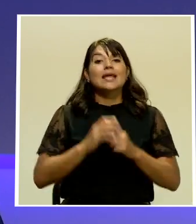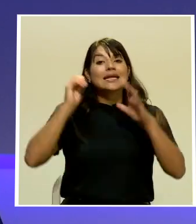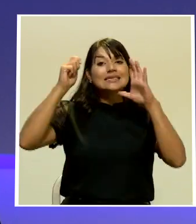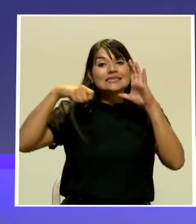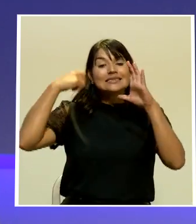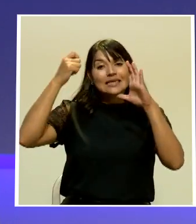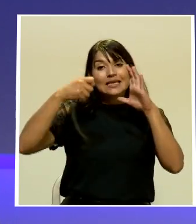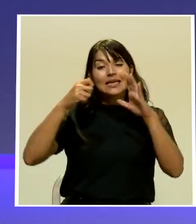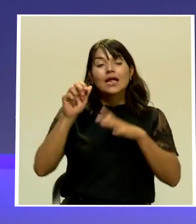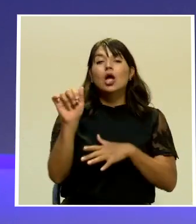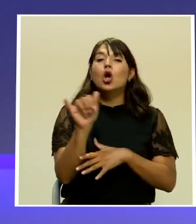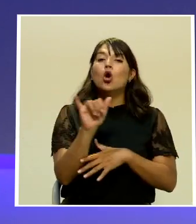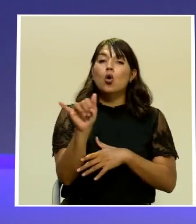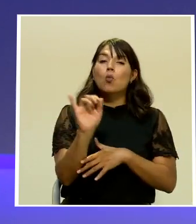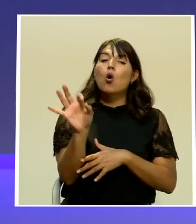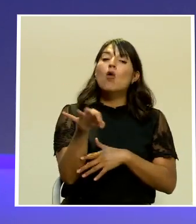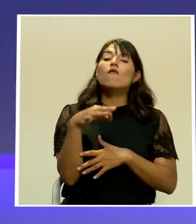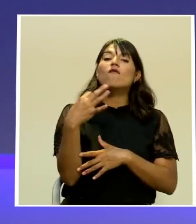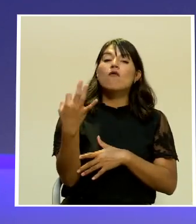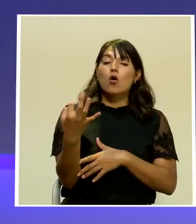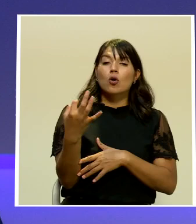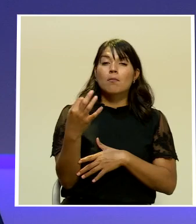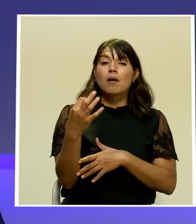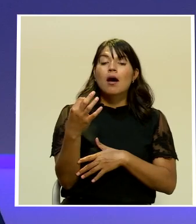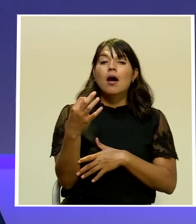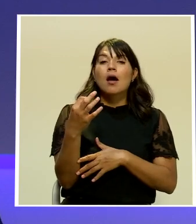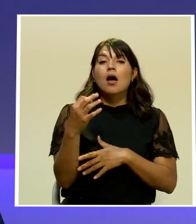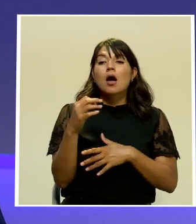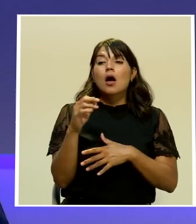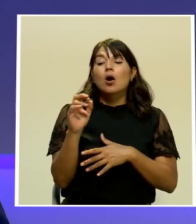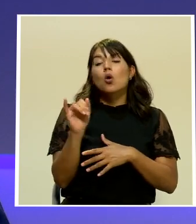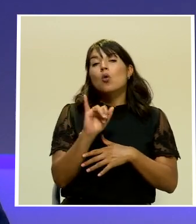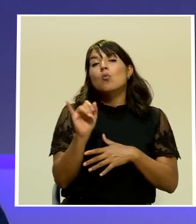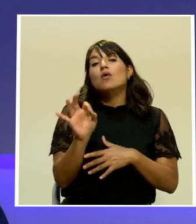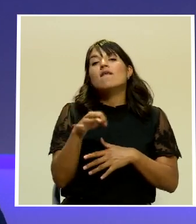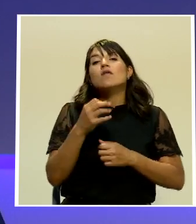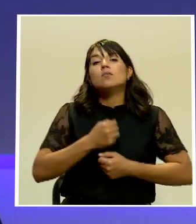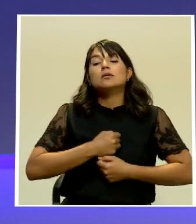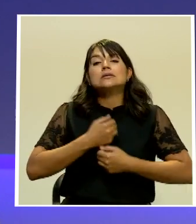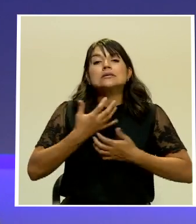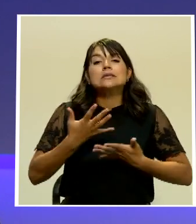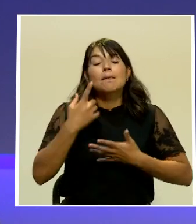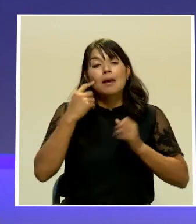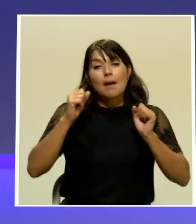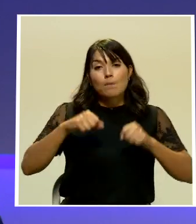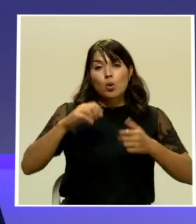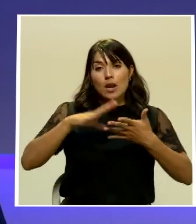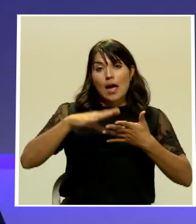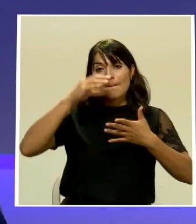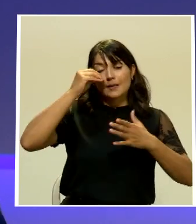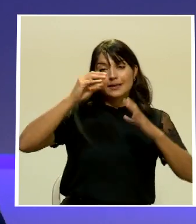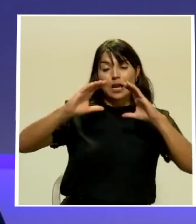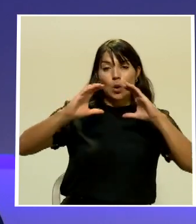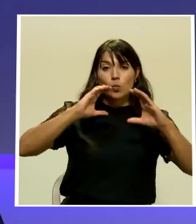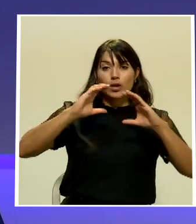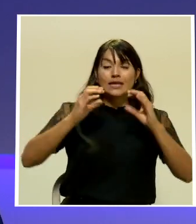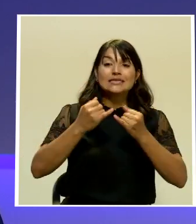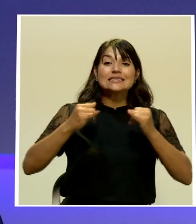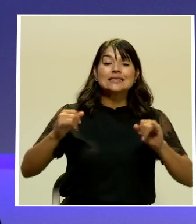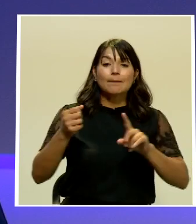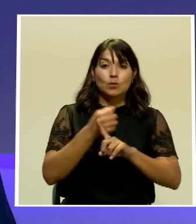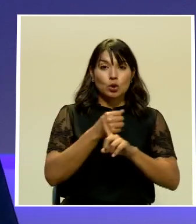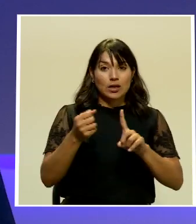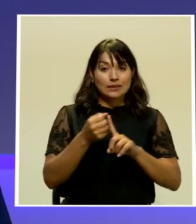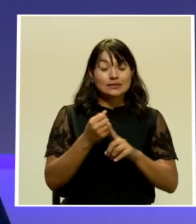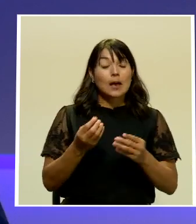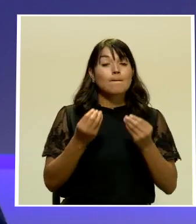cine como una forma, como un camino, como un lenguaje para aprender a comunicarnos sin